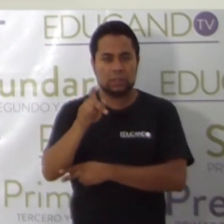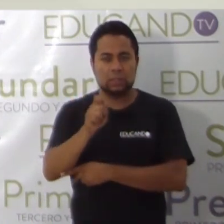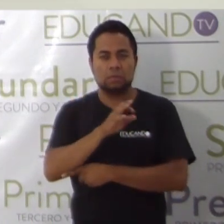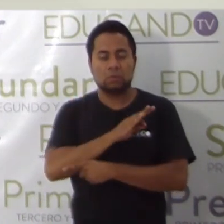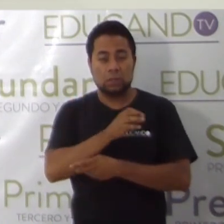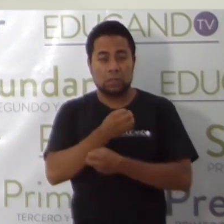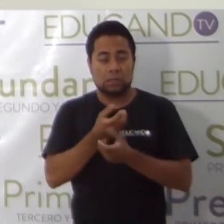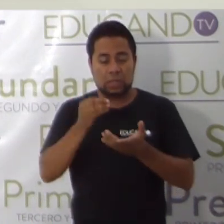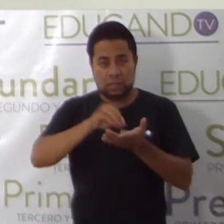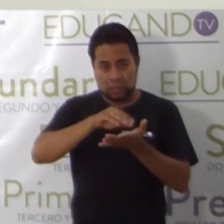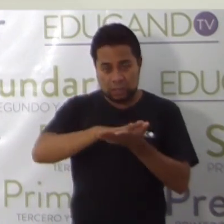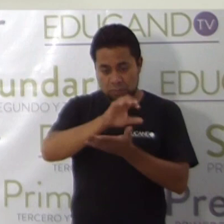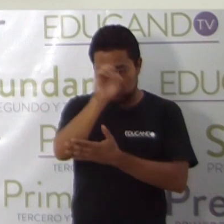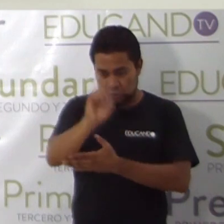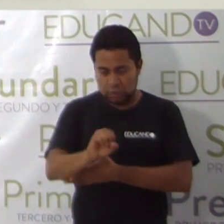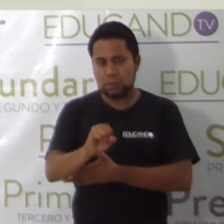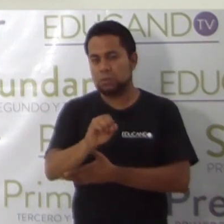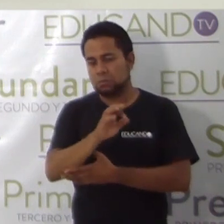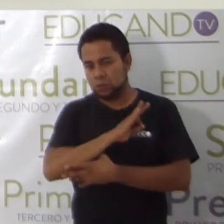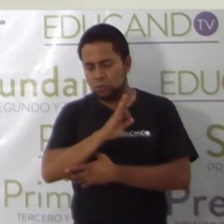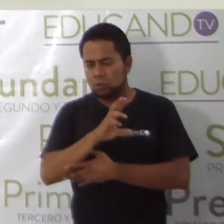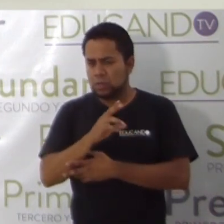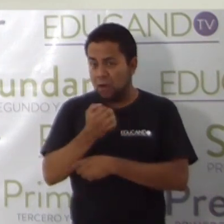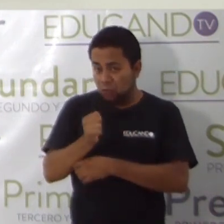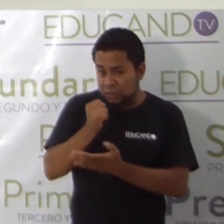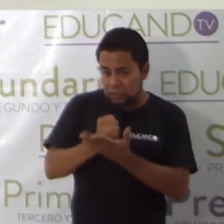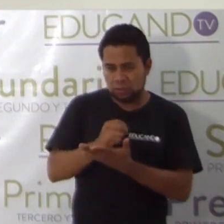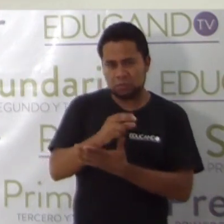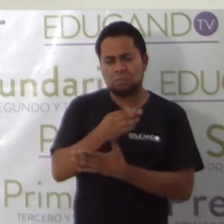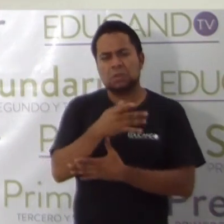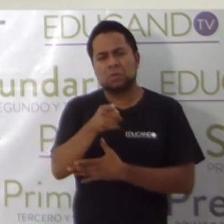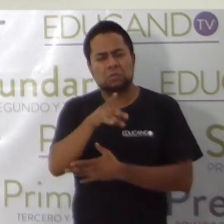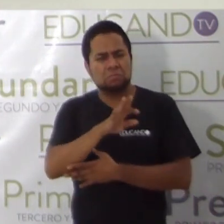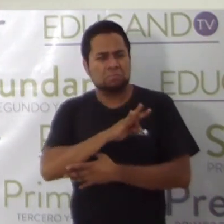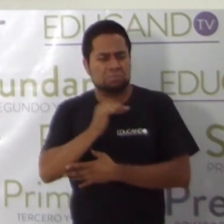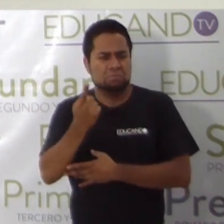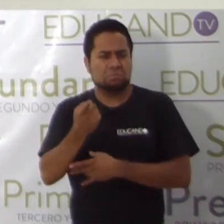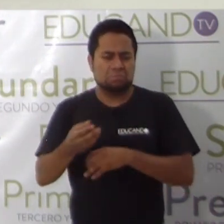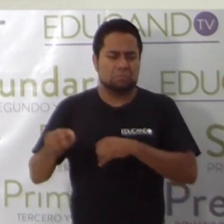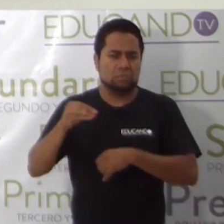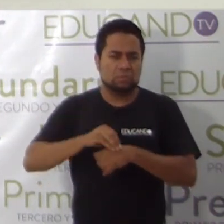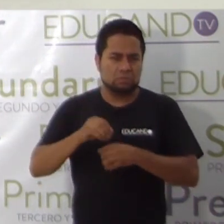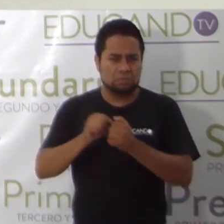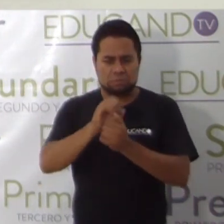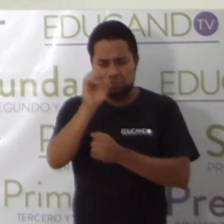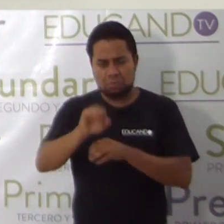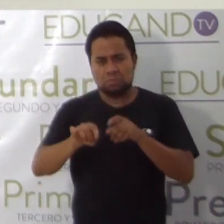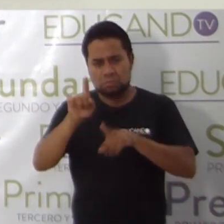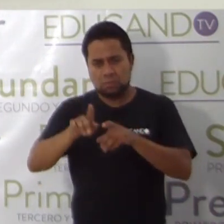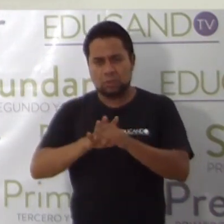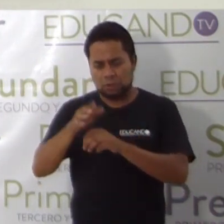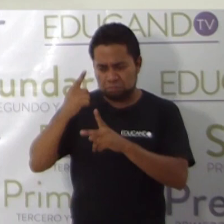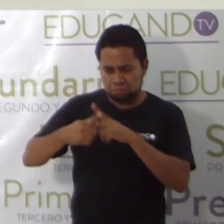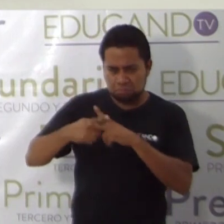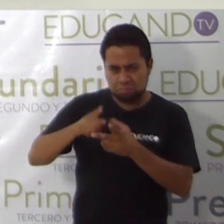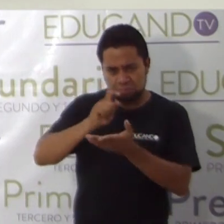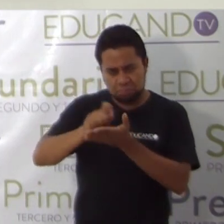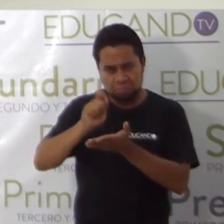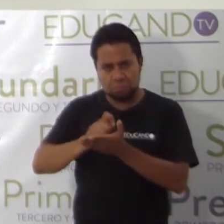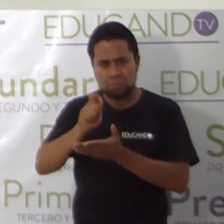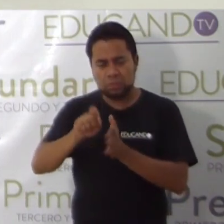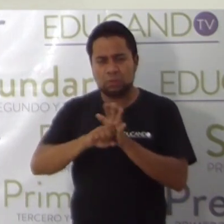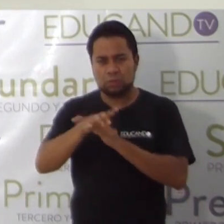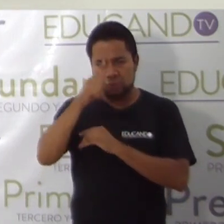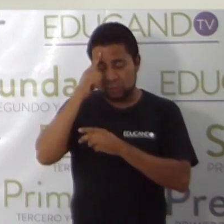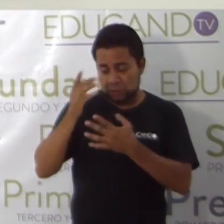expresar en tantos por ciento, no necesariamente. O sea, lo podemos representar como nos vaya saliendo la operación, es decir, de